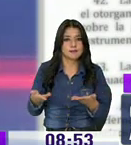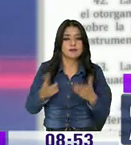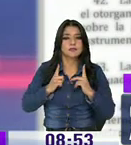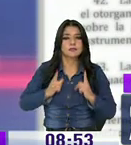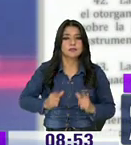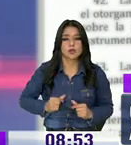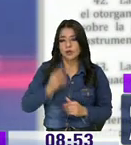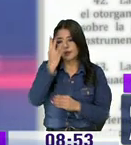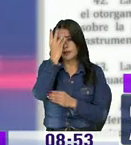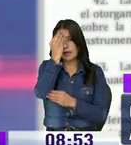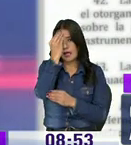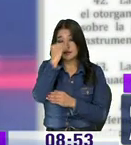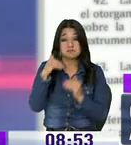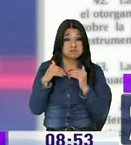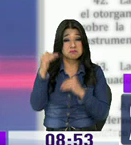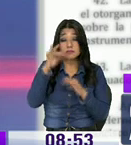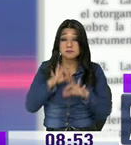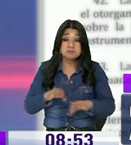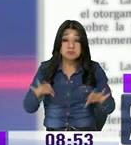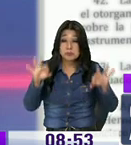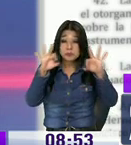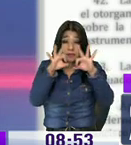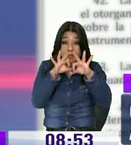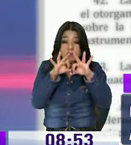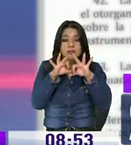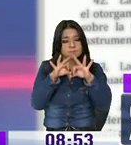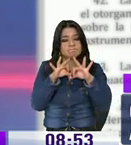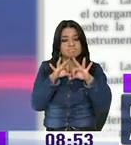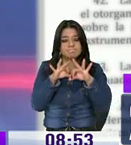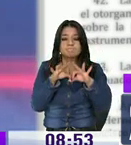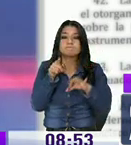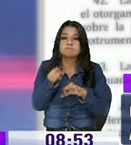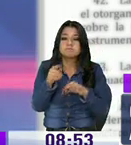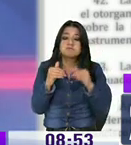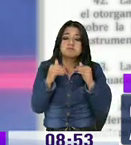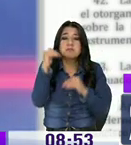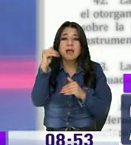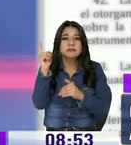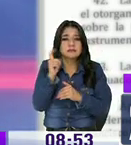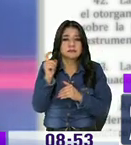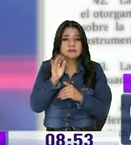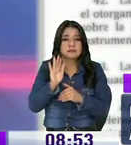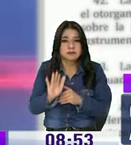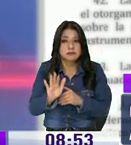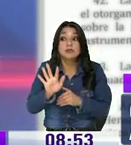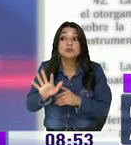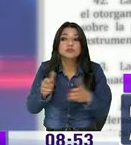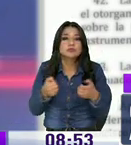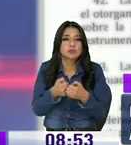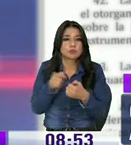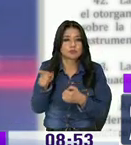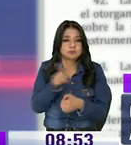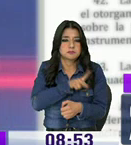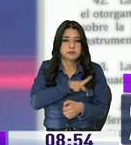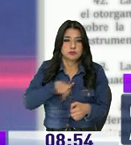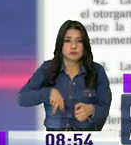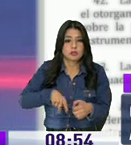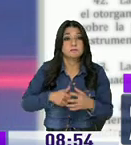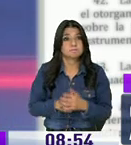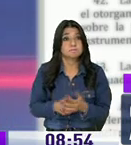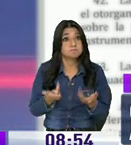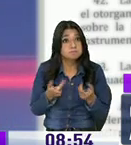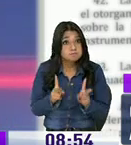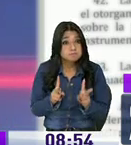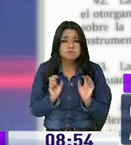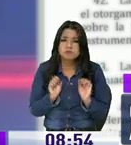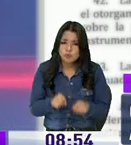Glass, particularmente valorando e implementando aquellas más apropiadas a las circunstancias personales y que permitan